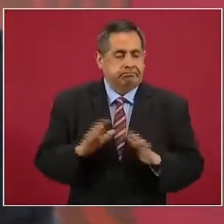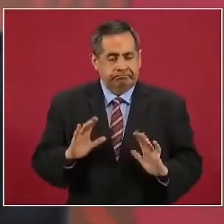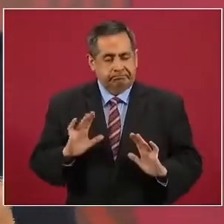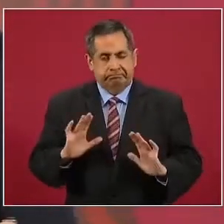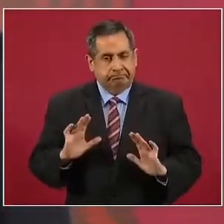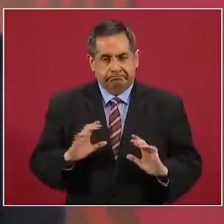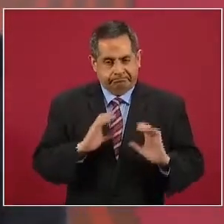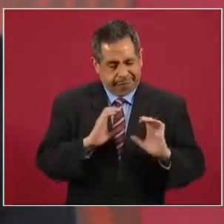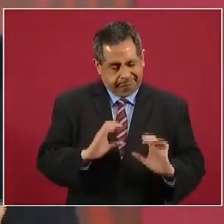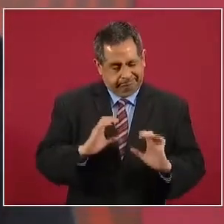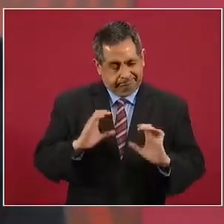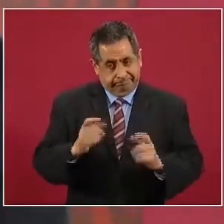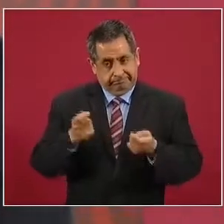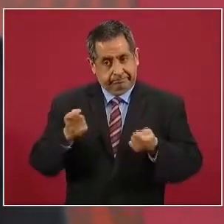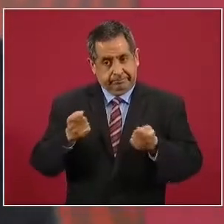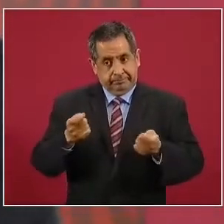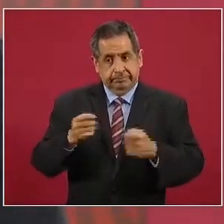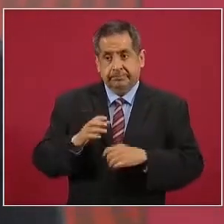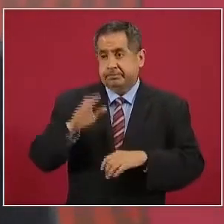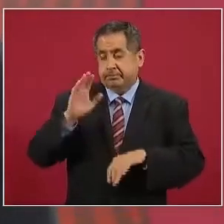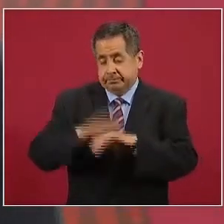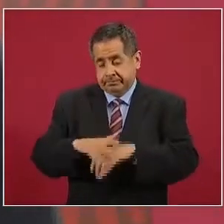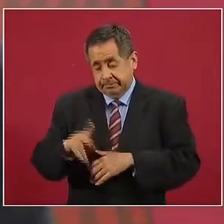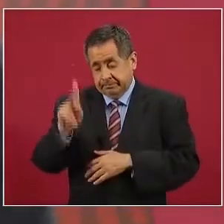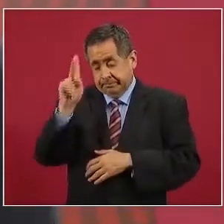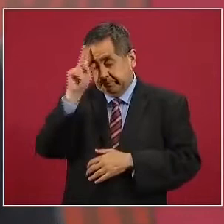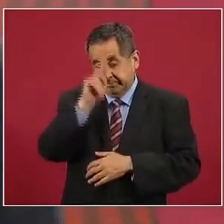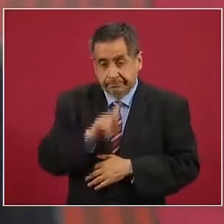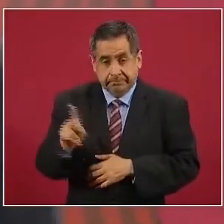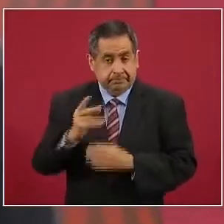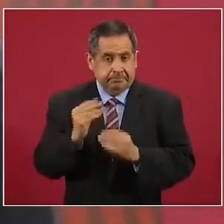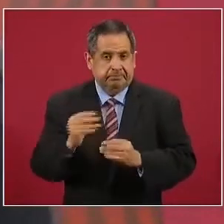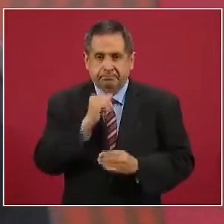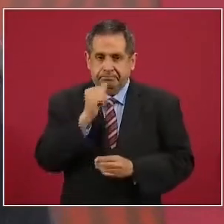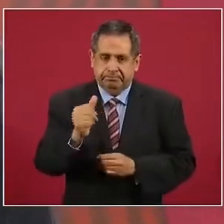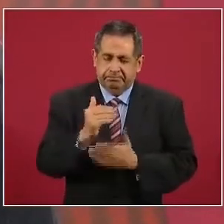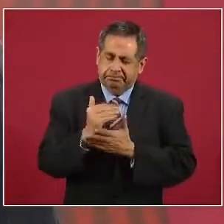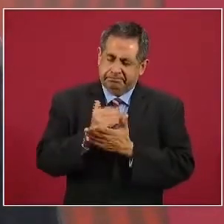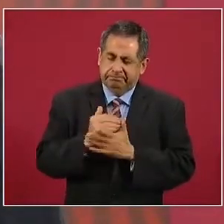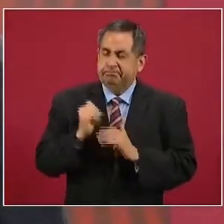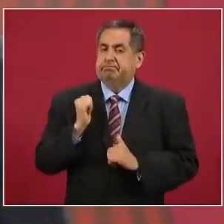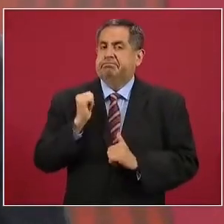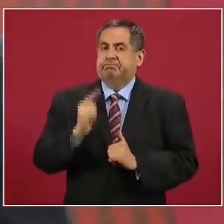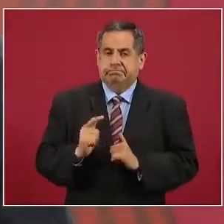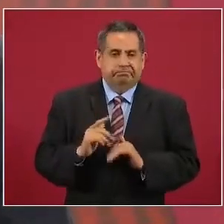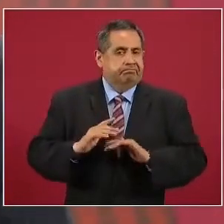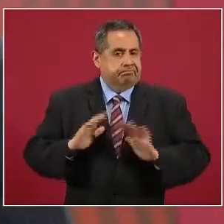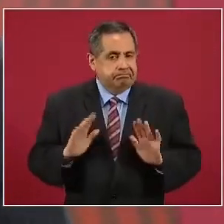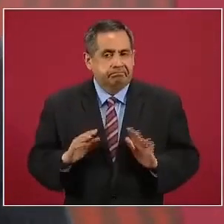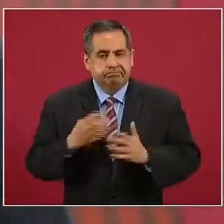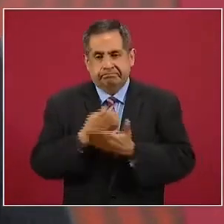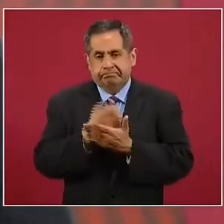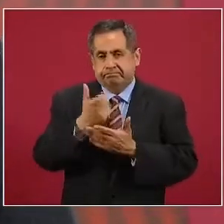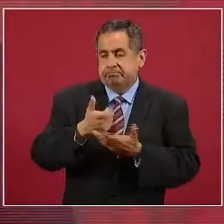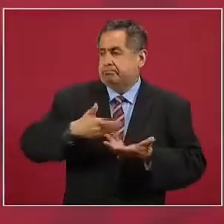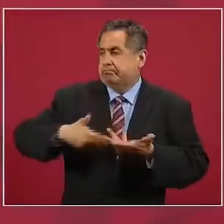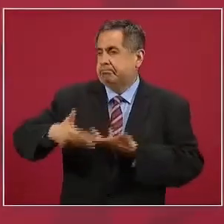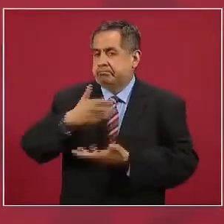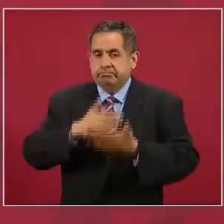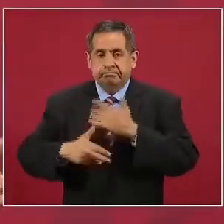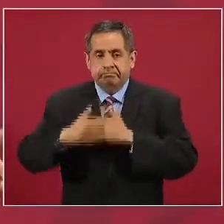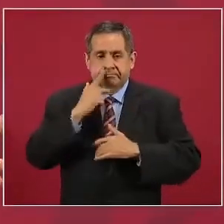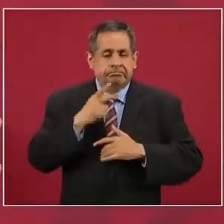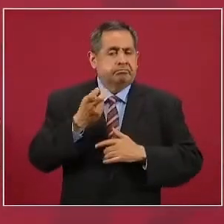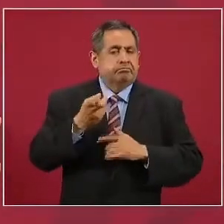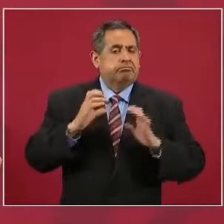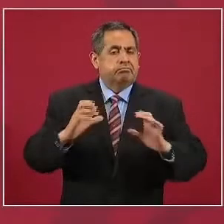por eso no se agravó tanto la situación económica y social. Y